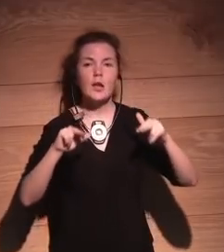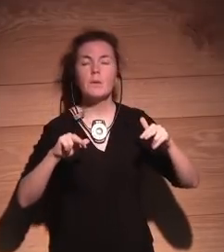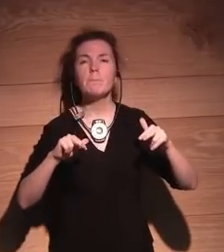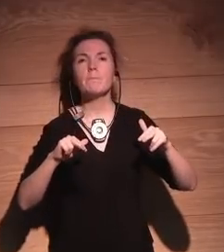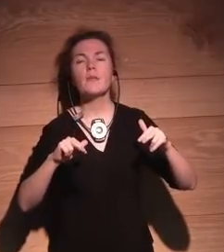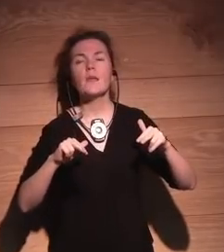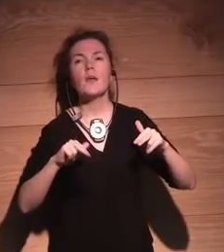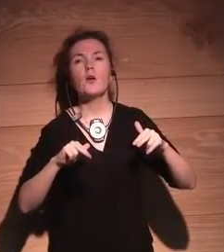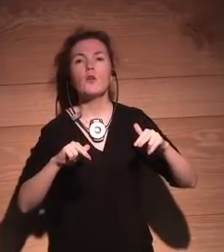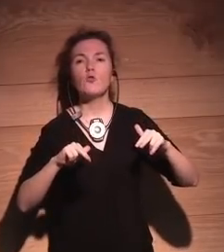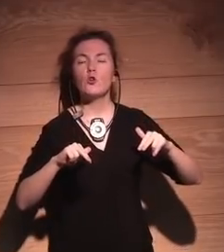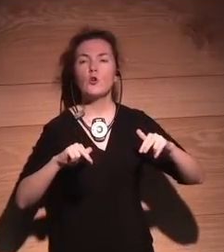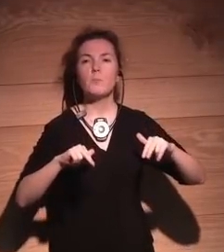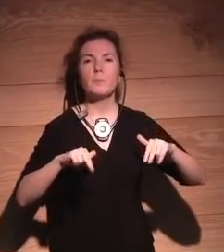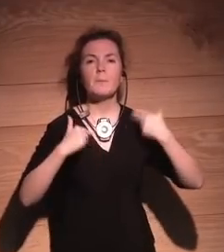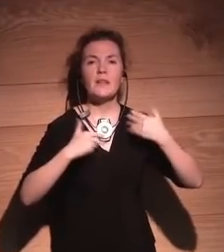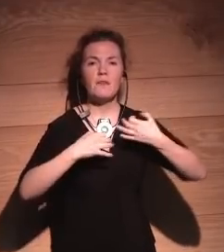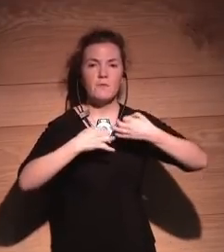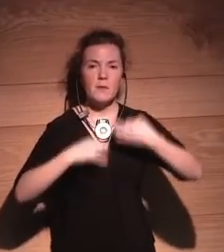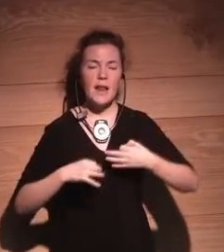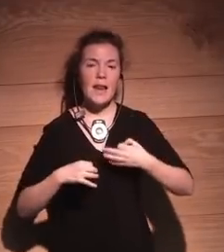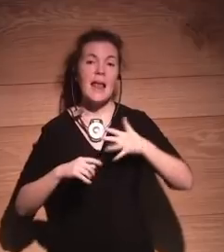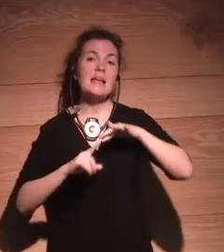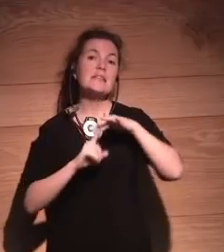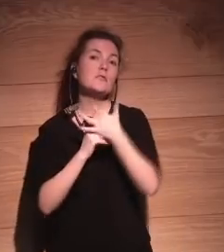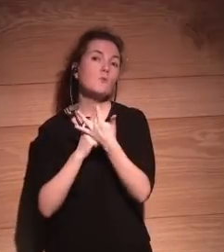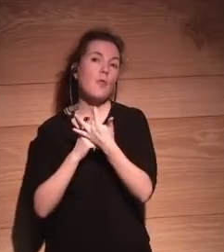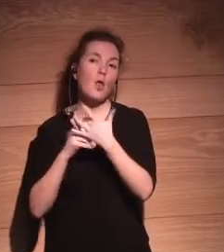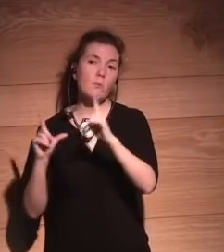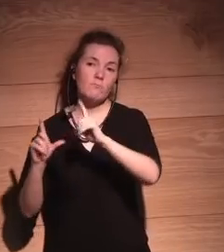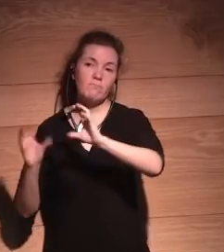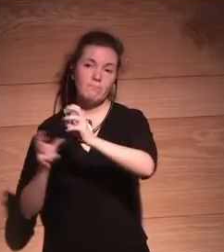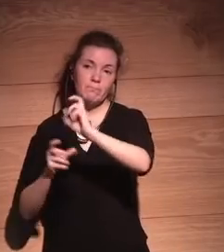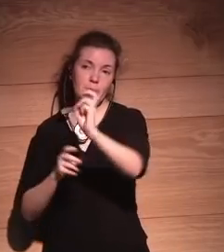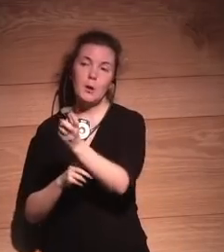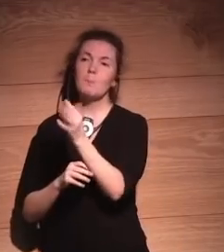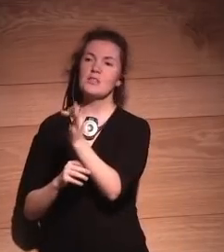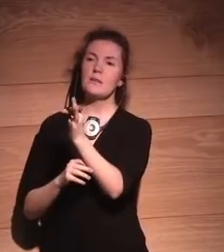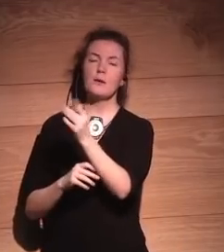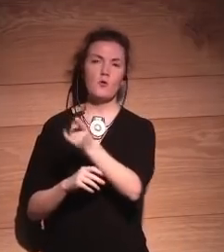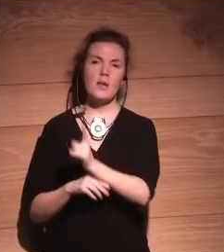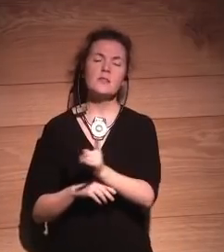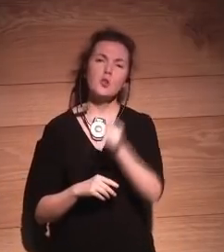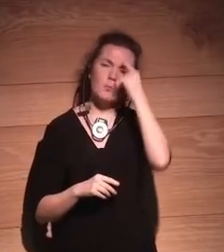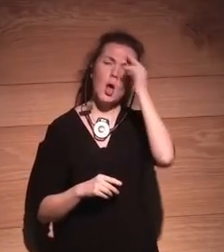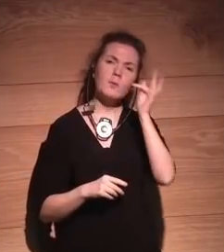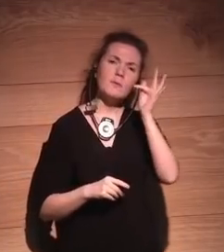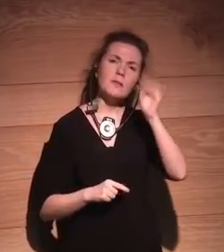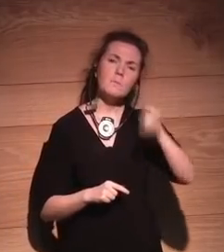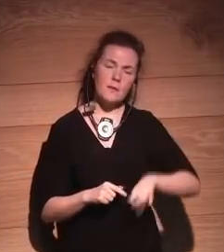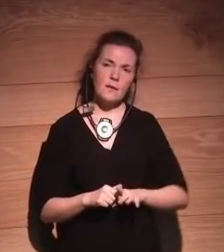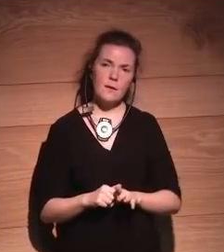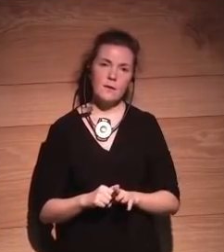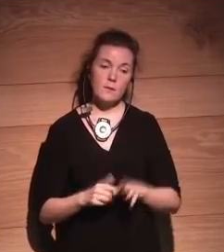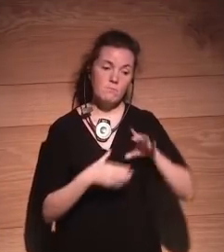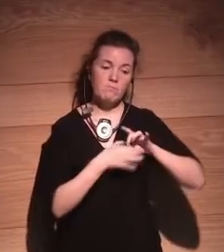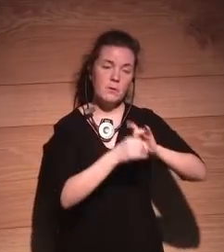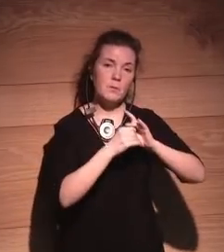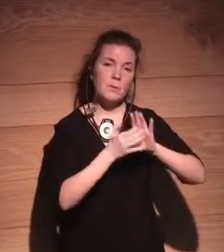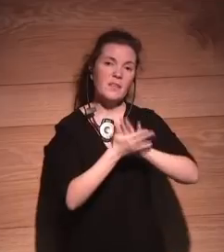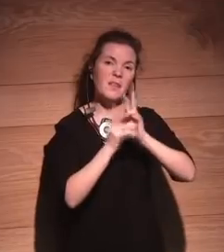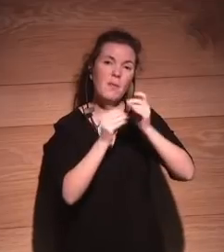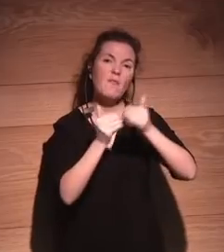afirmar que la situación de los medios es positiva, nada más lejos de ello, soy optimista en relación al futuro de